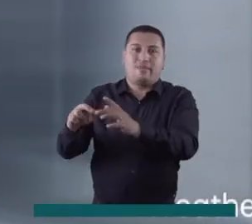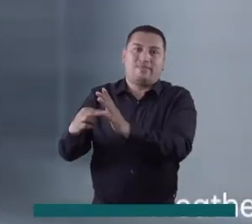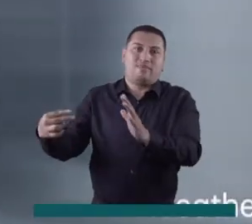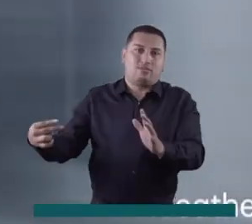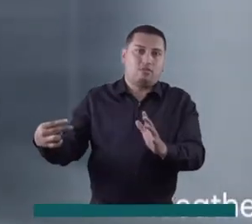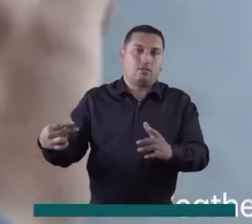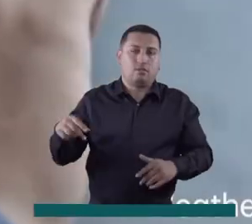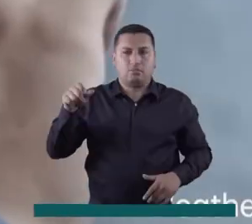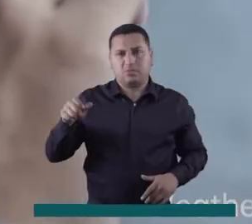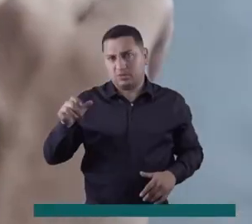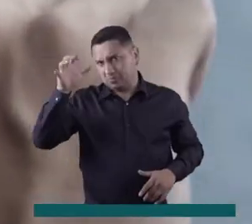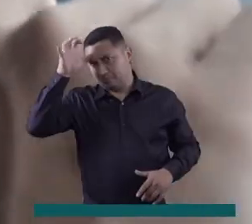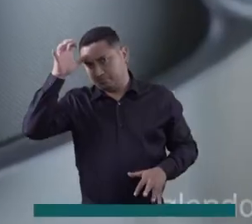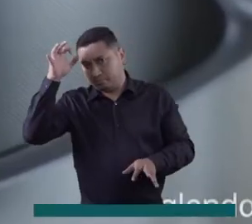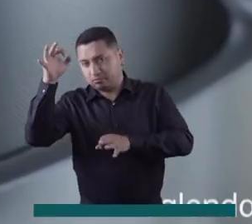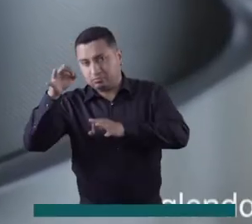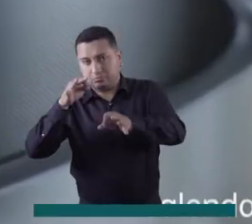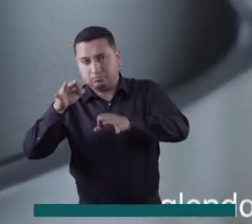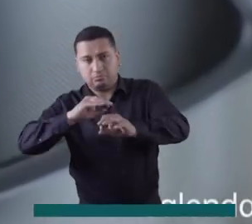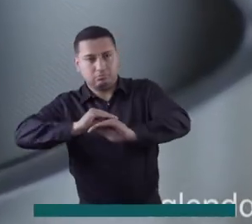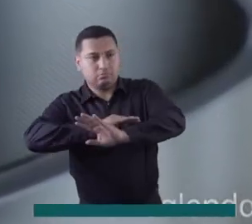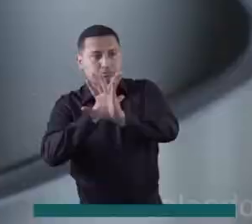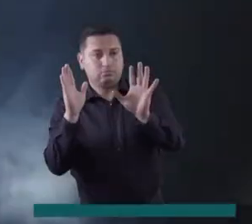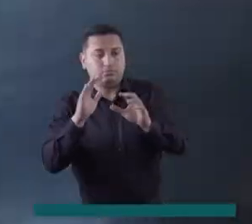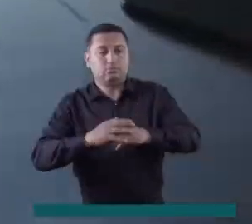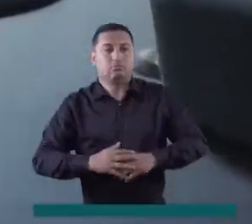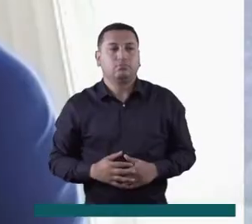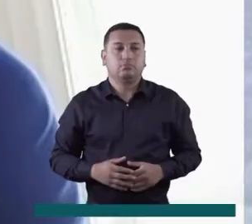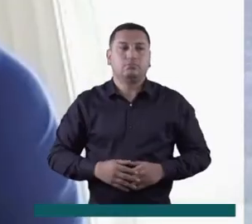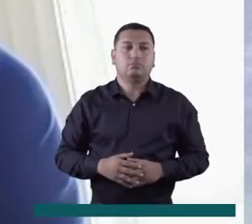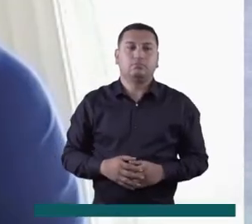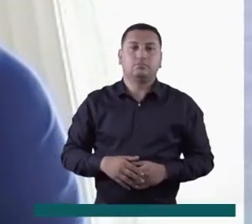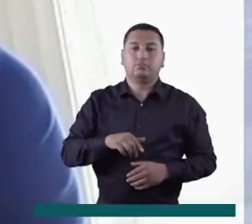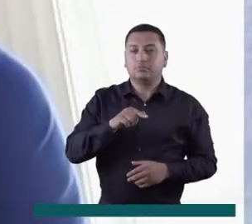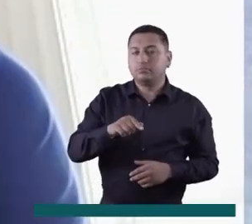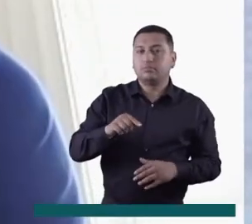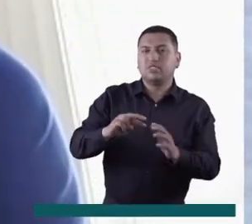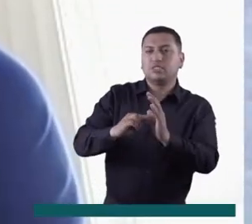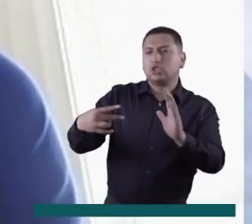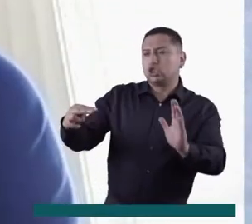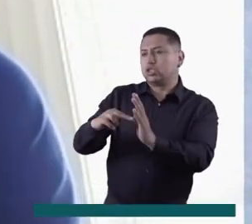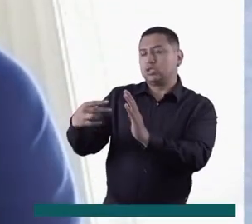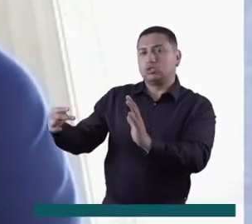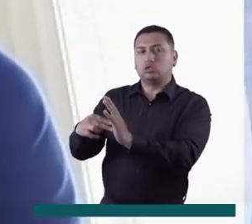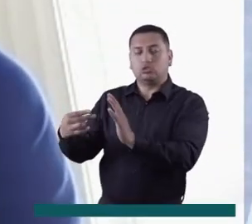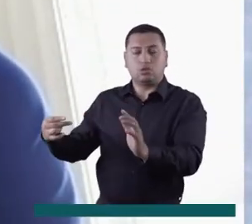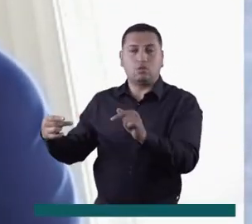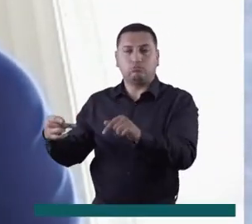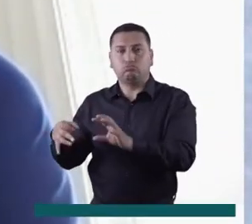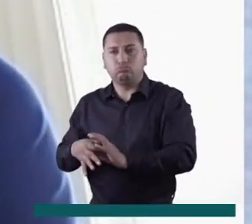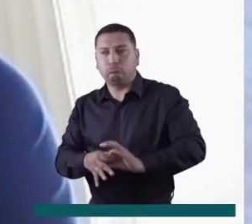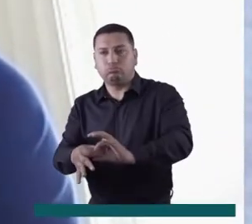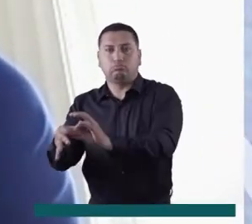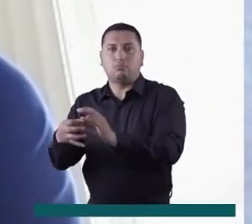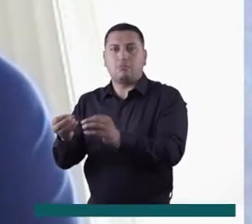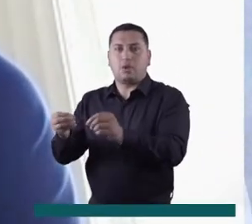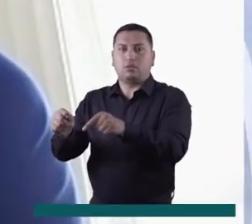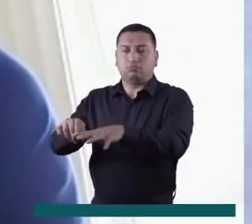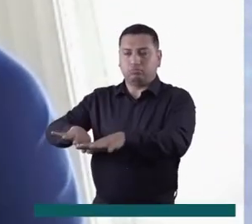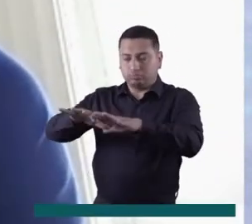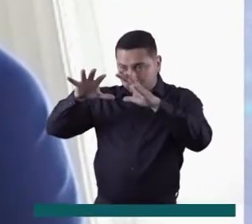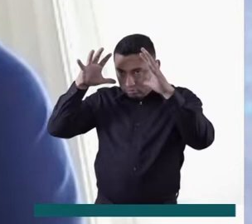de un dispositivo tecnológico. Un experto nos explica mucho mejor esto. Un conjunto de tecnologías, sí, que combina la realidad